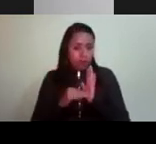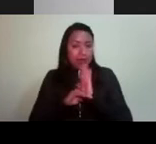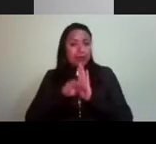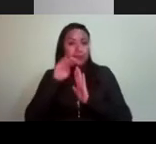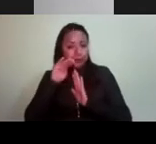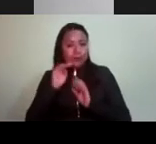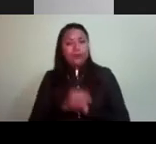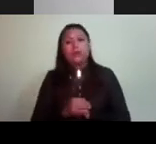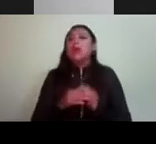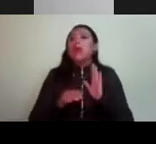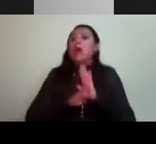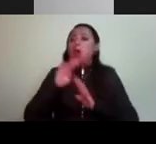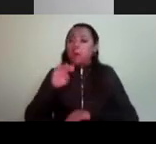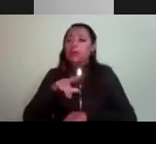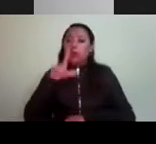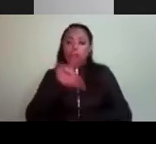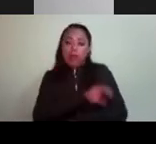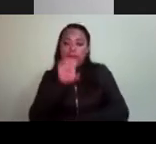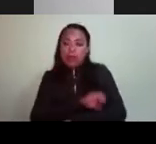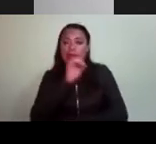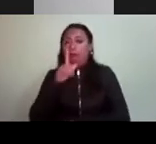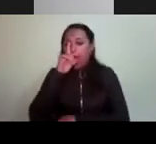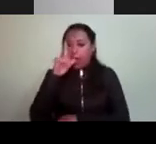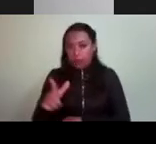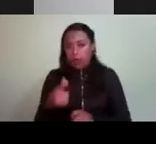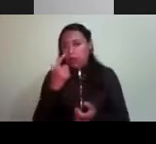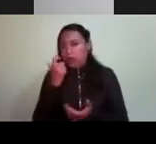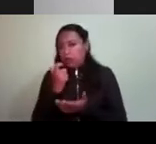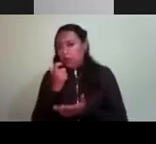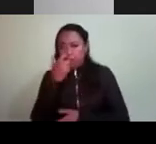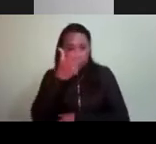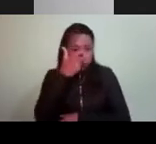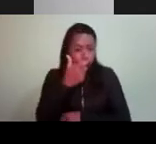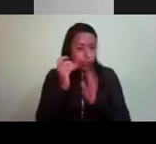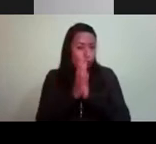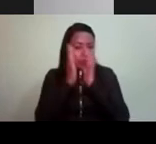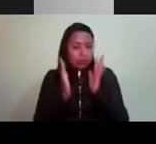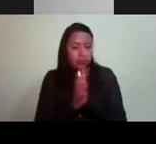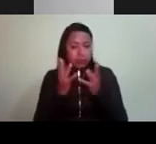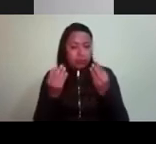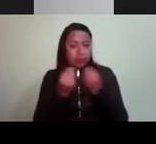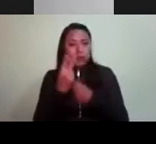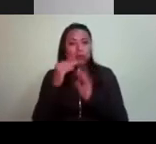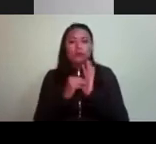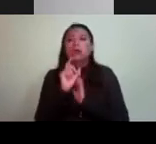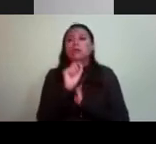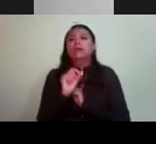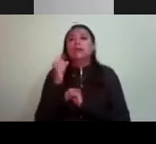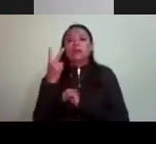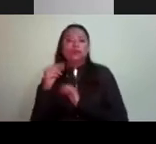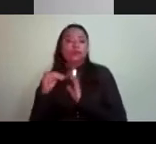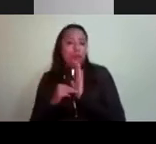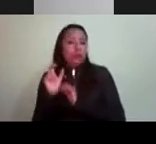el aumento de energía eléctrica y los presupuestos participativos juntos 2020 y 2021, el impacto para